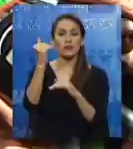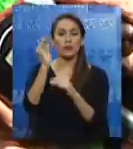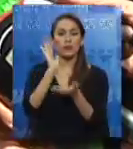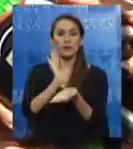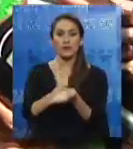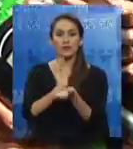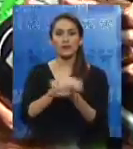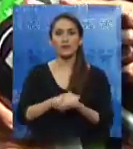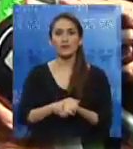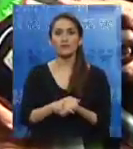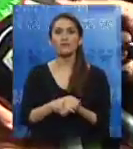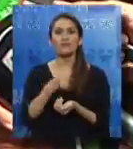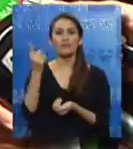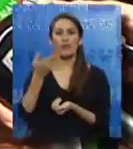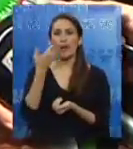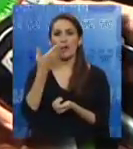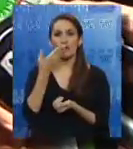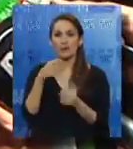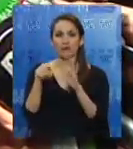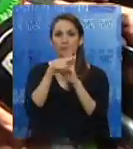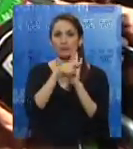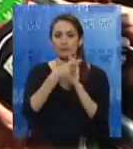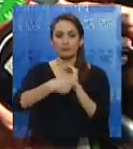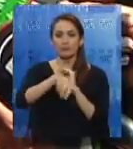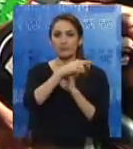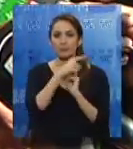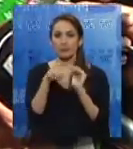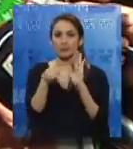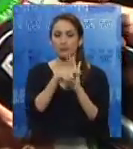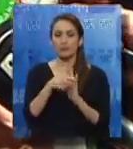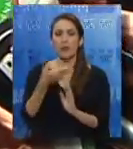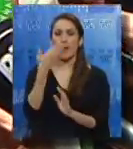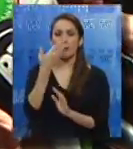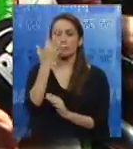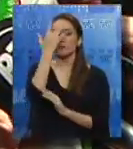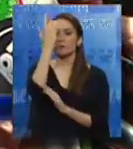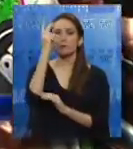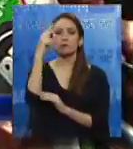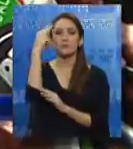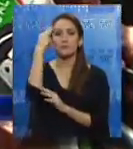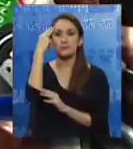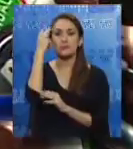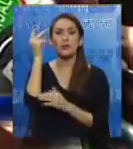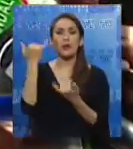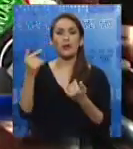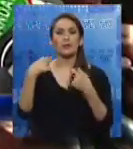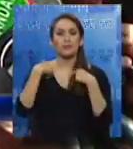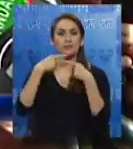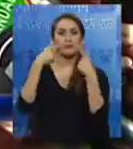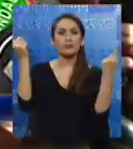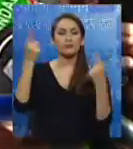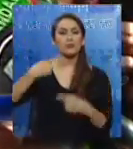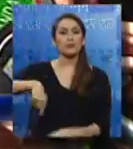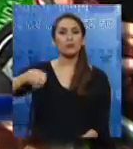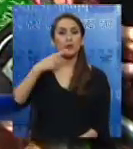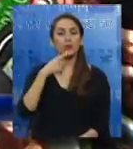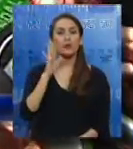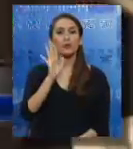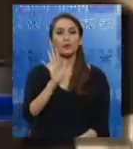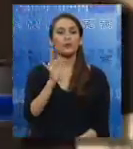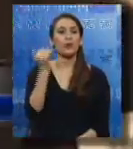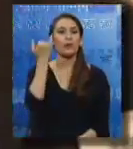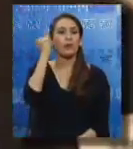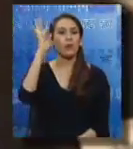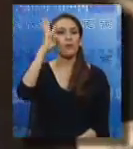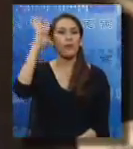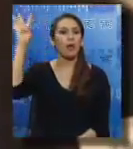El señor González ha generado una acusación absolutamente sin fundamentos, que ha salido estrictamente en el ámbito de su subjetividad.